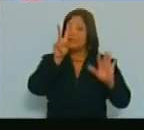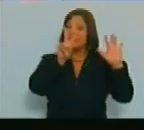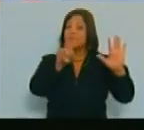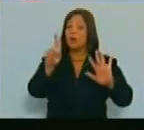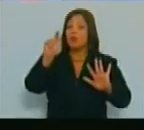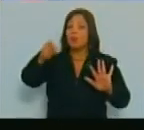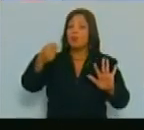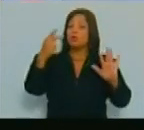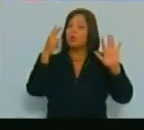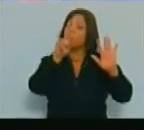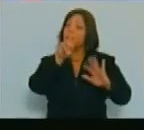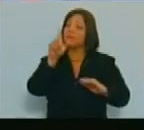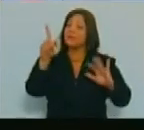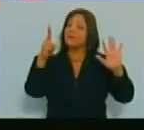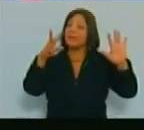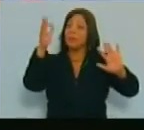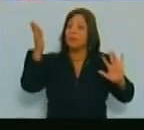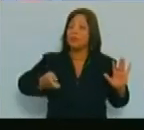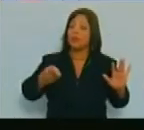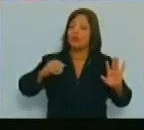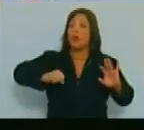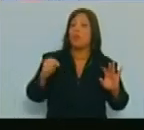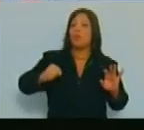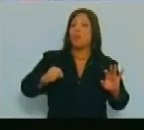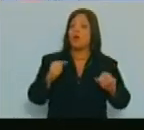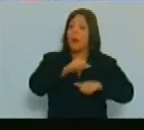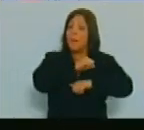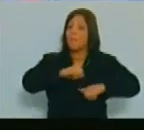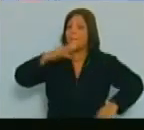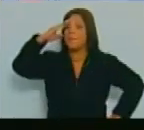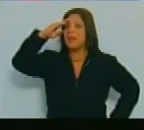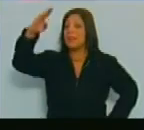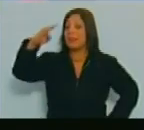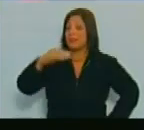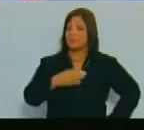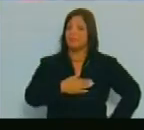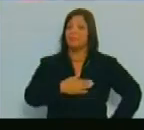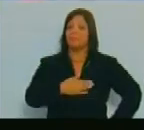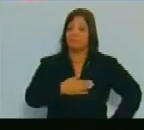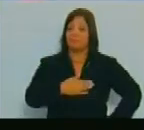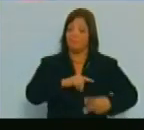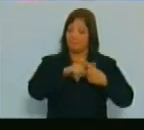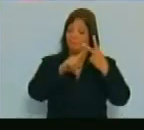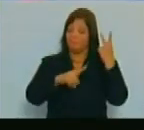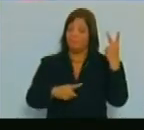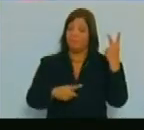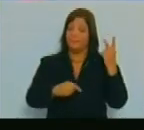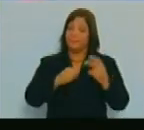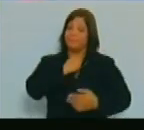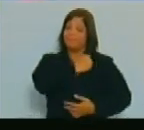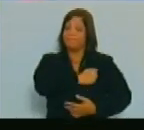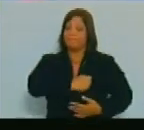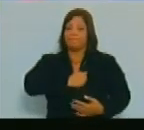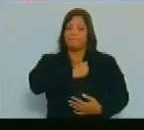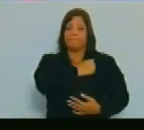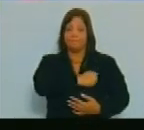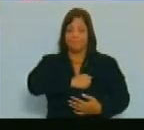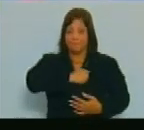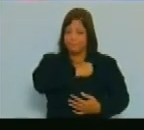27 por ciento fueron funcionarios policiales y militares y lamentablemente